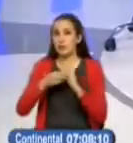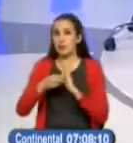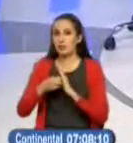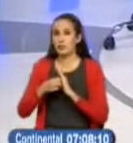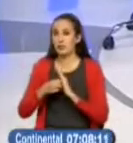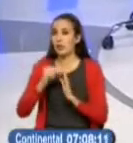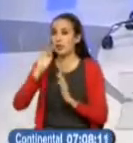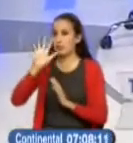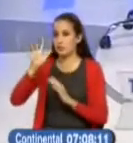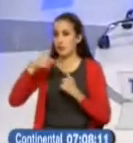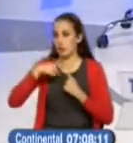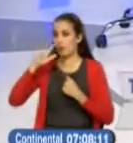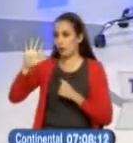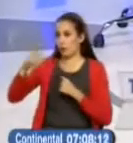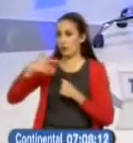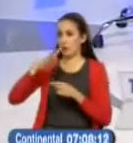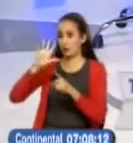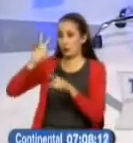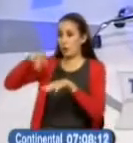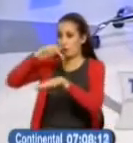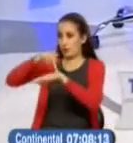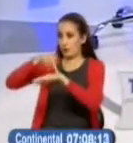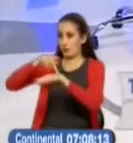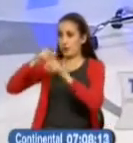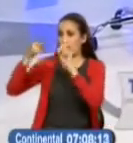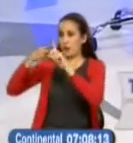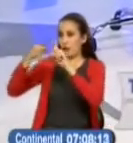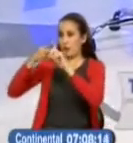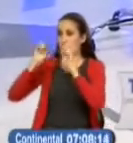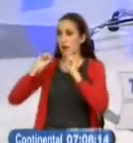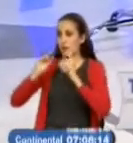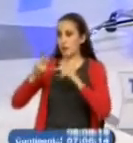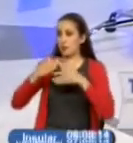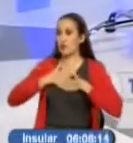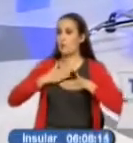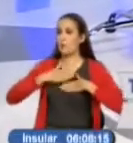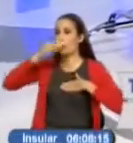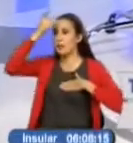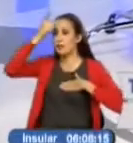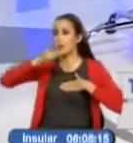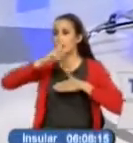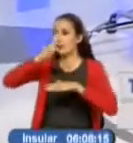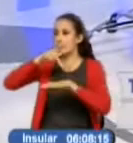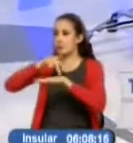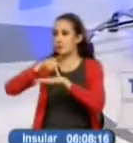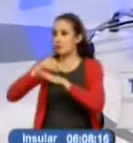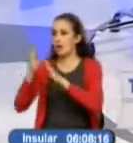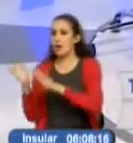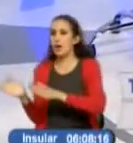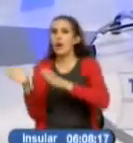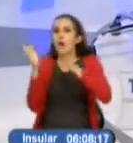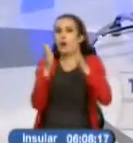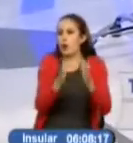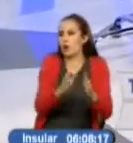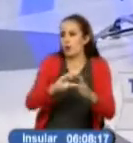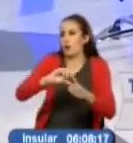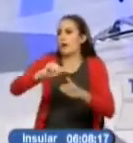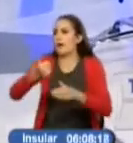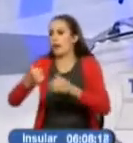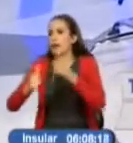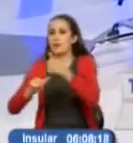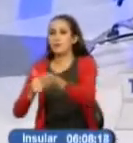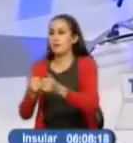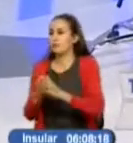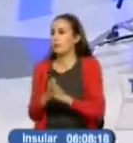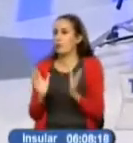dentro de las 5 posibilidades, no ingreso a mi primera prioridad, sino que me mandan a la prioridad tercera, a la prioridad